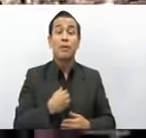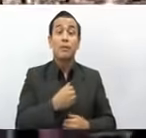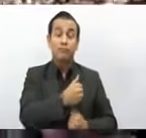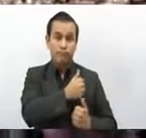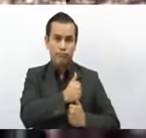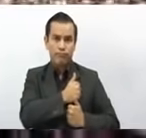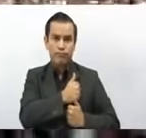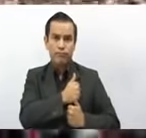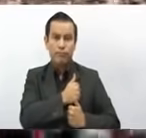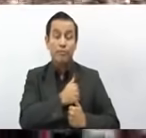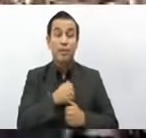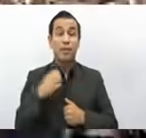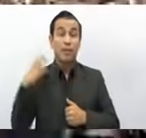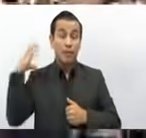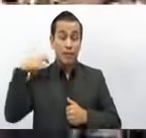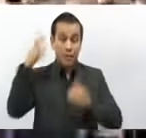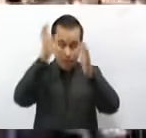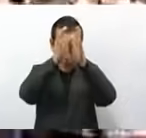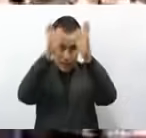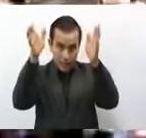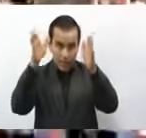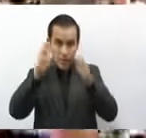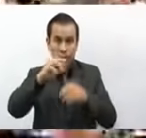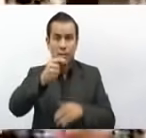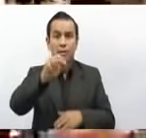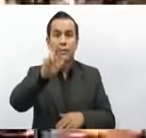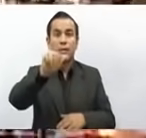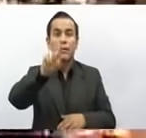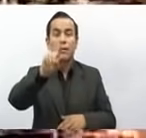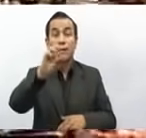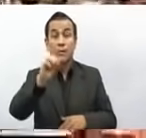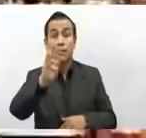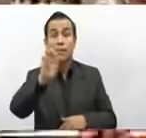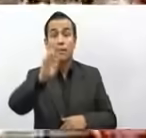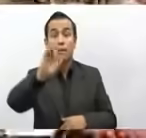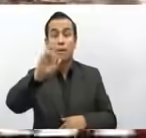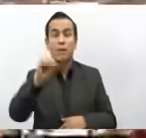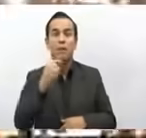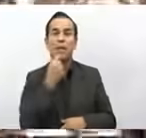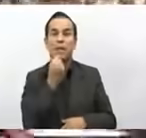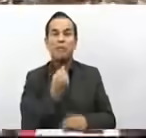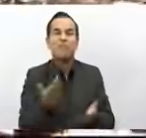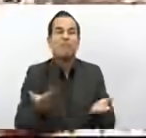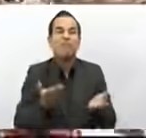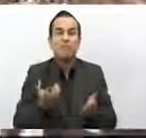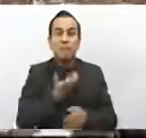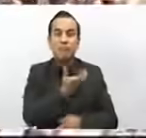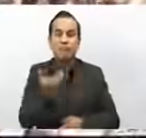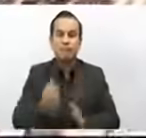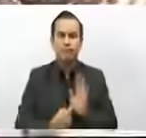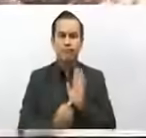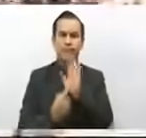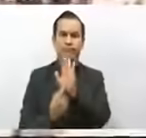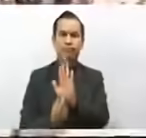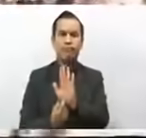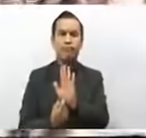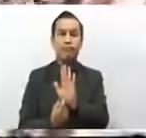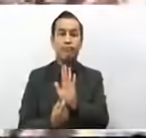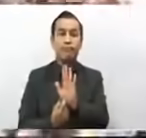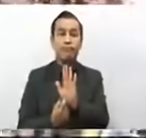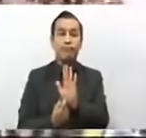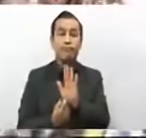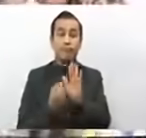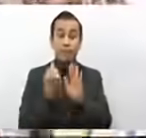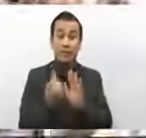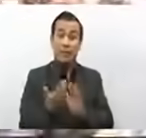Barrios, nombrada de esta manera en honor a Capitán General Gerardo Barrios Espinosa,